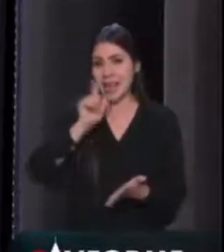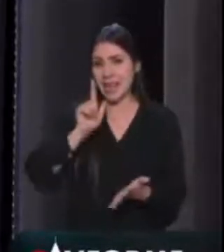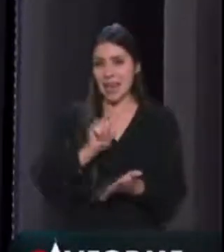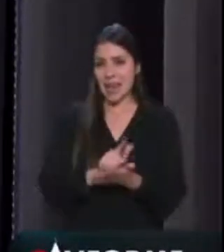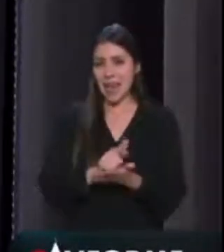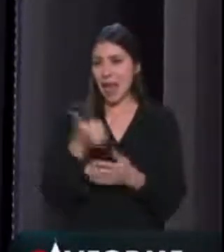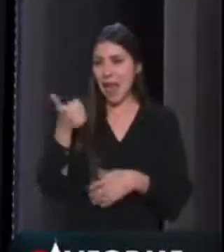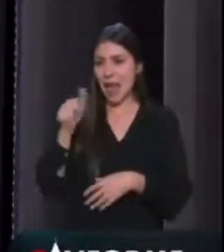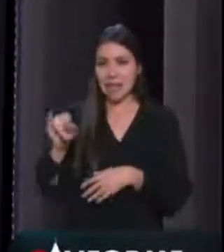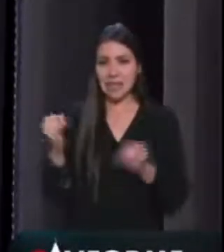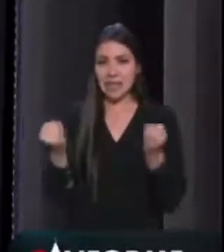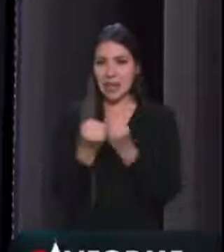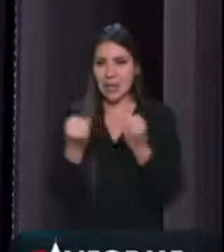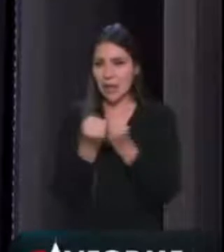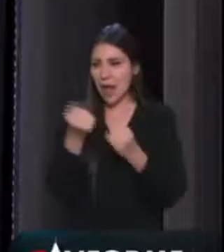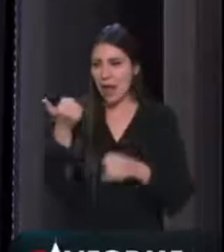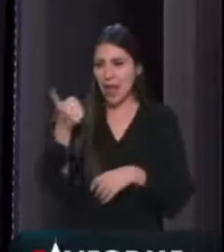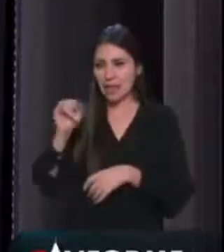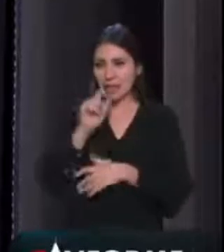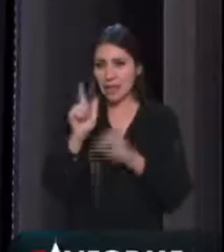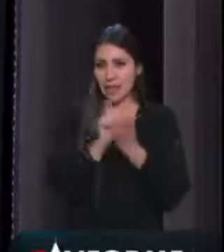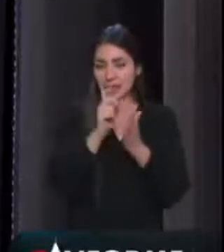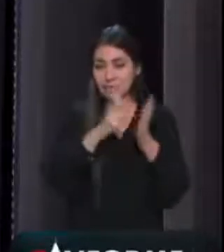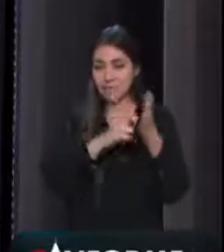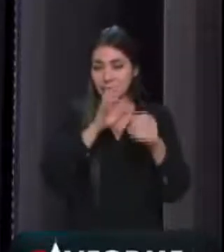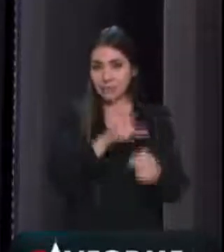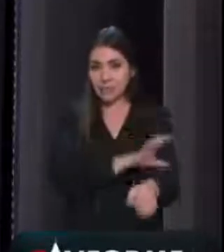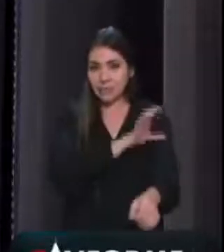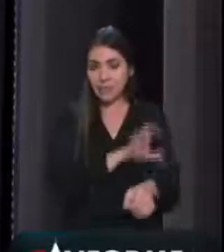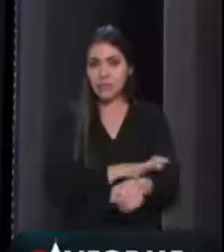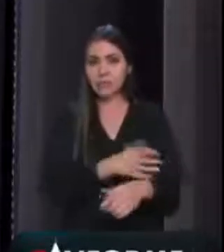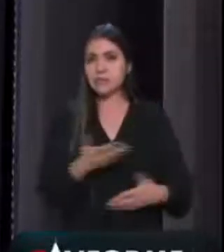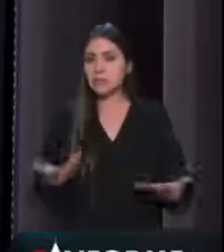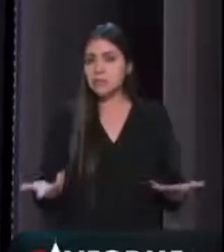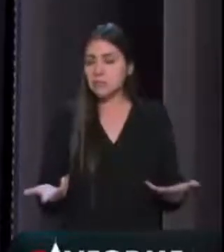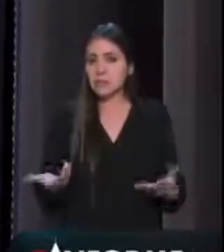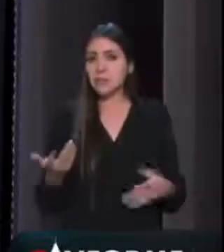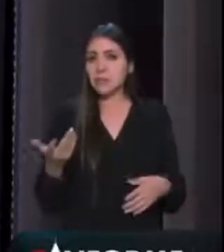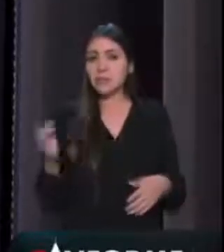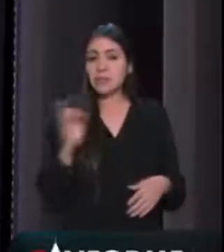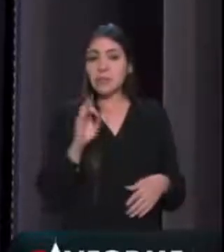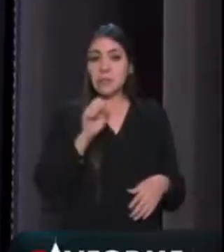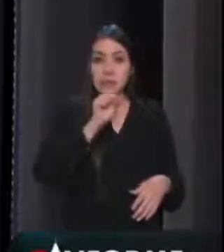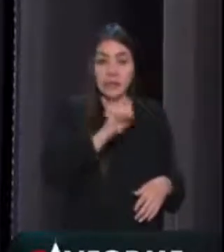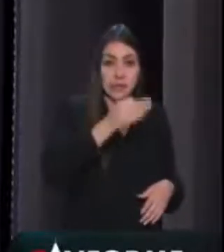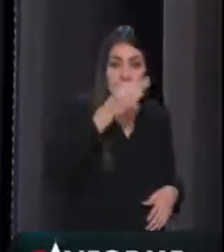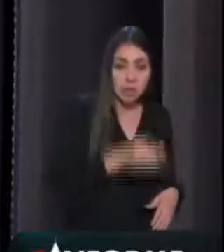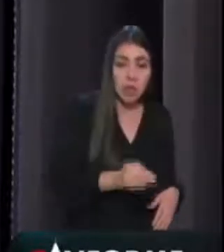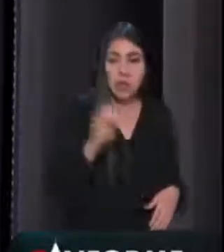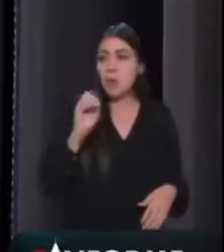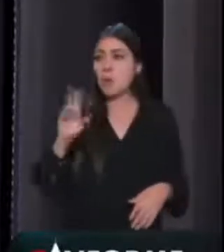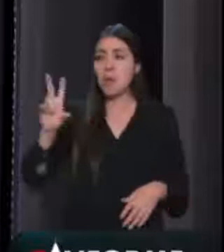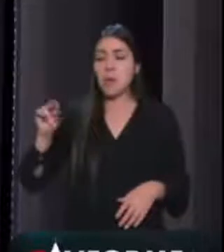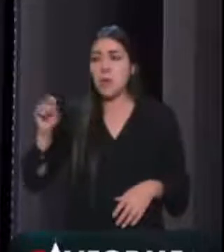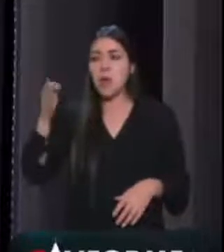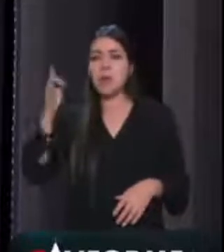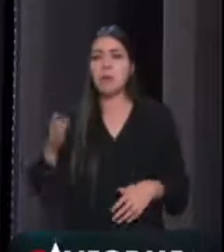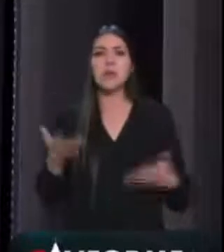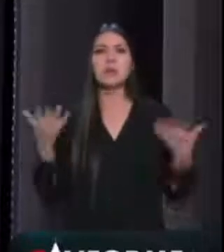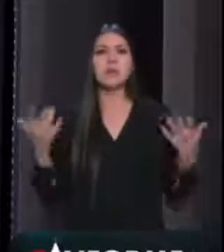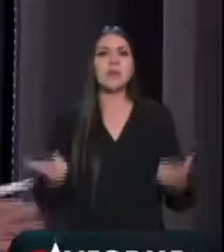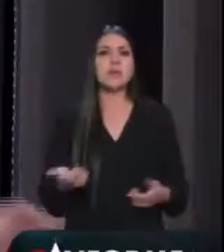estas características, y también los costos, por otro lado, de que no se aprobara, de que las condiciones estuvieran como hasta ahora las